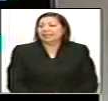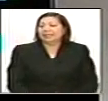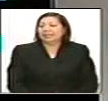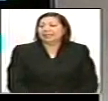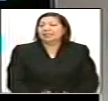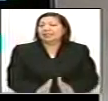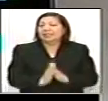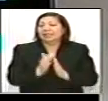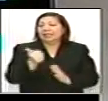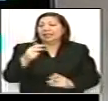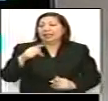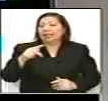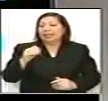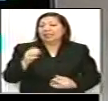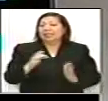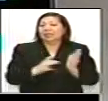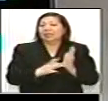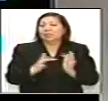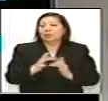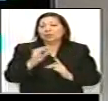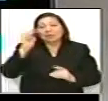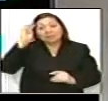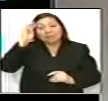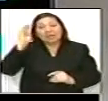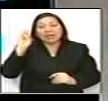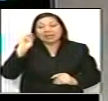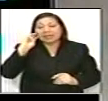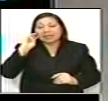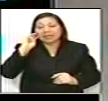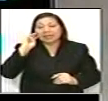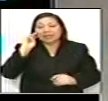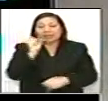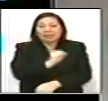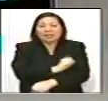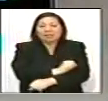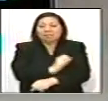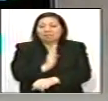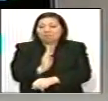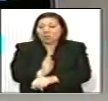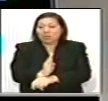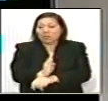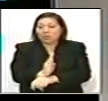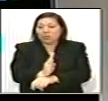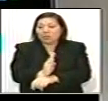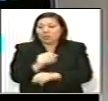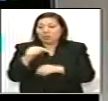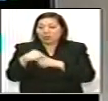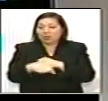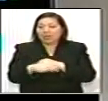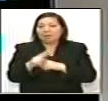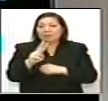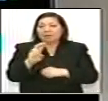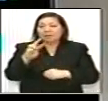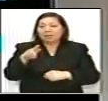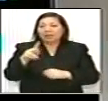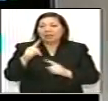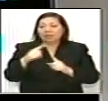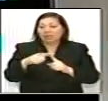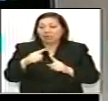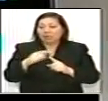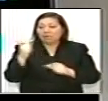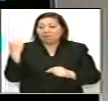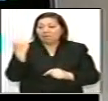Santa Anita, Jesús María, San Borja, y en el sur Villa María del Triunfo.